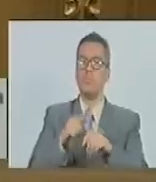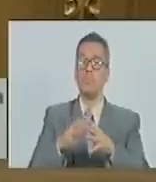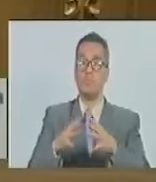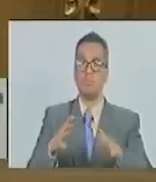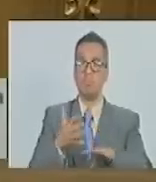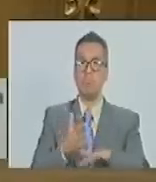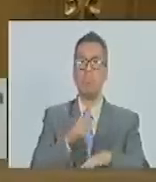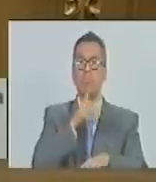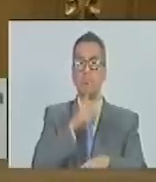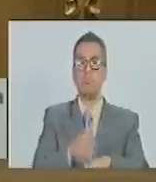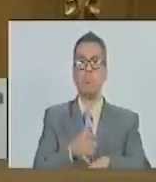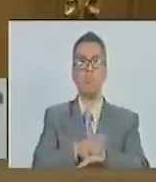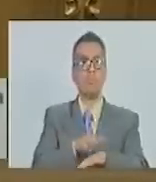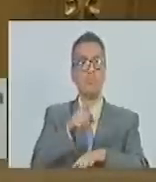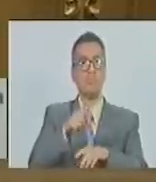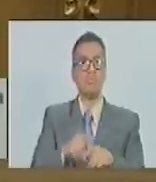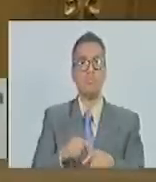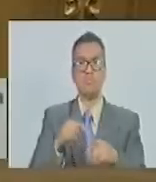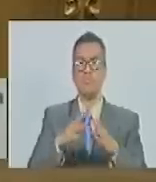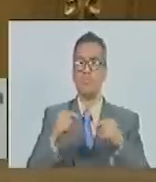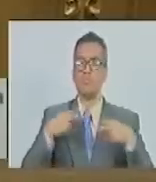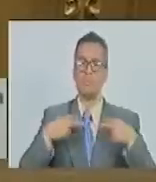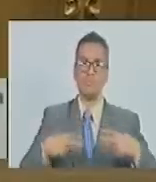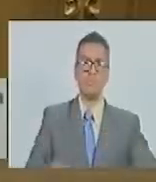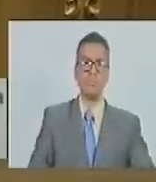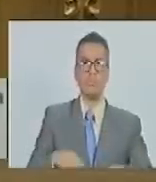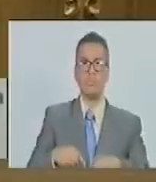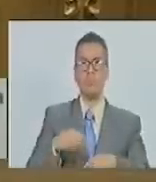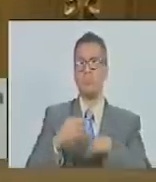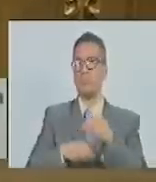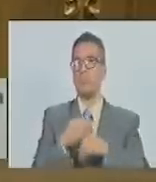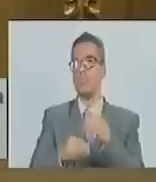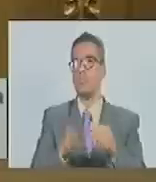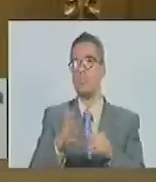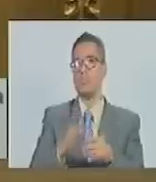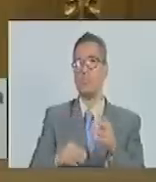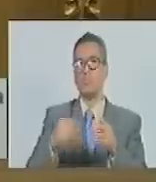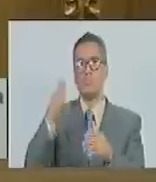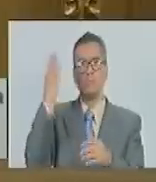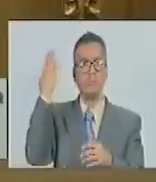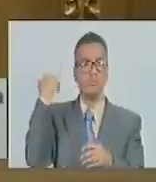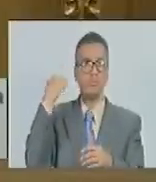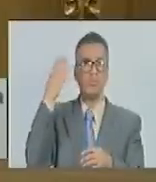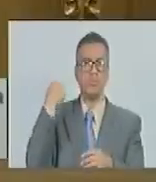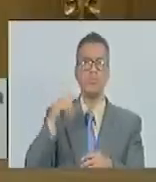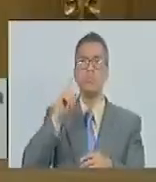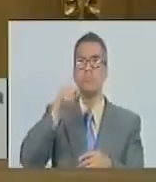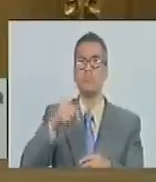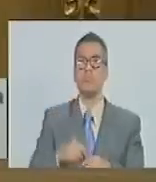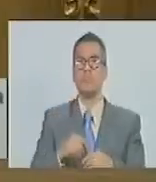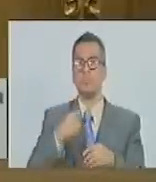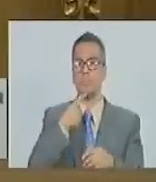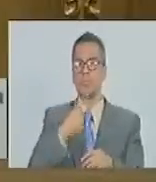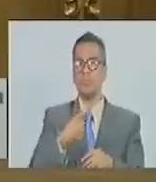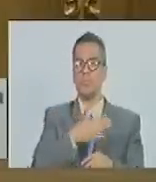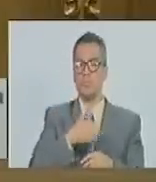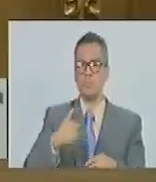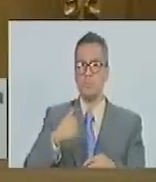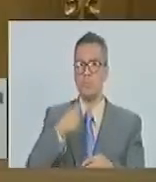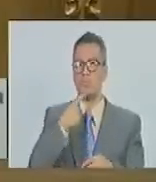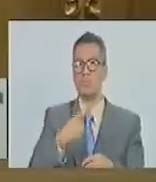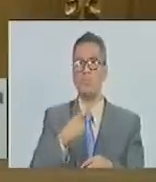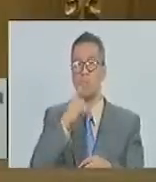grave que tal vez no había vivido la humanidad desde hacía del siglo pasado. También queremos señalar lo